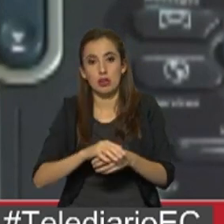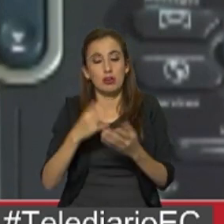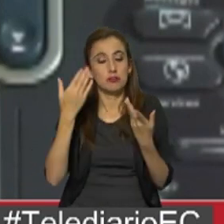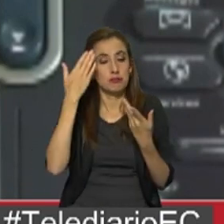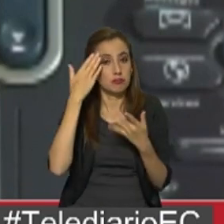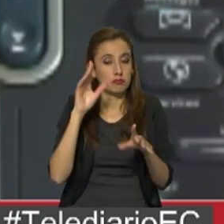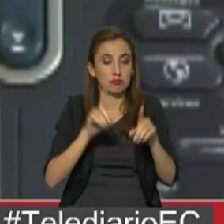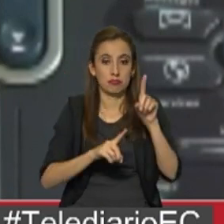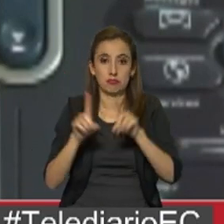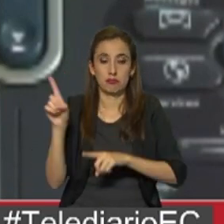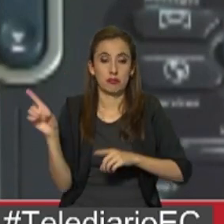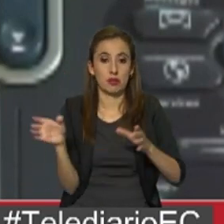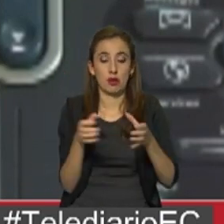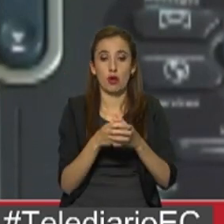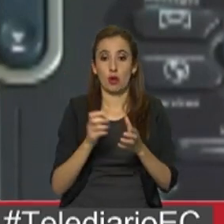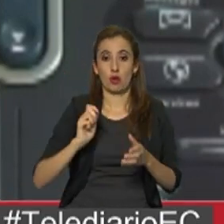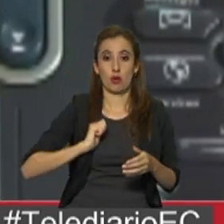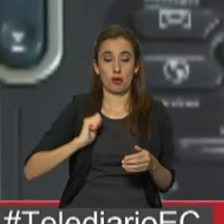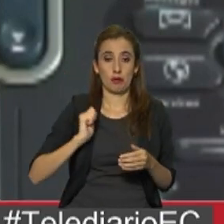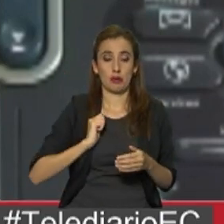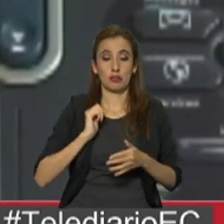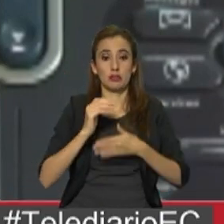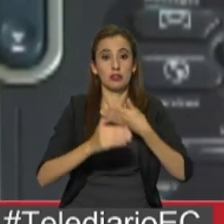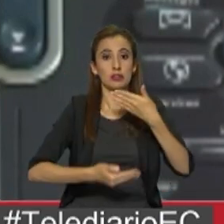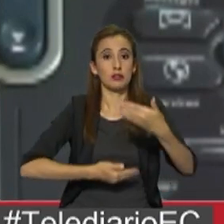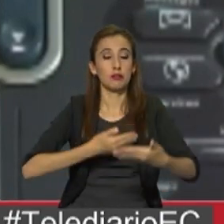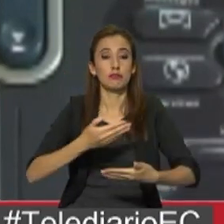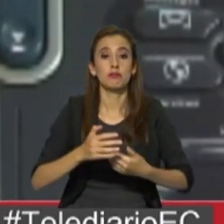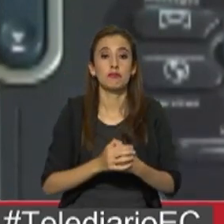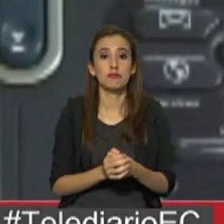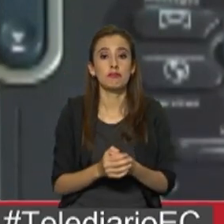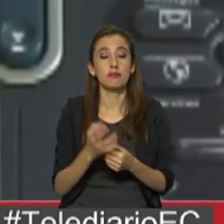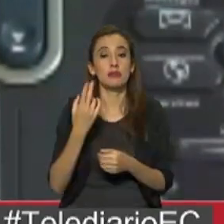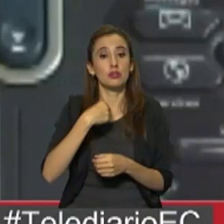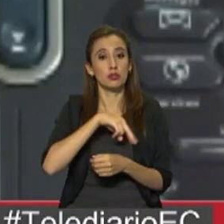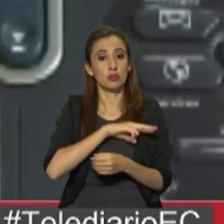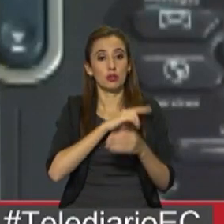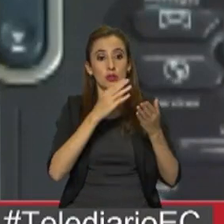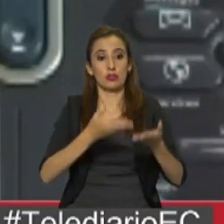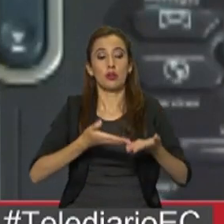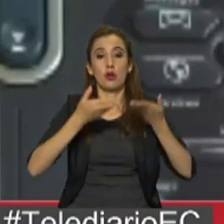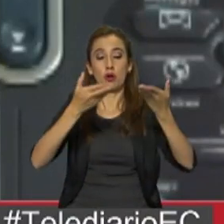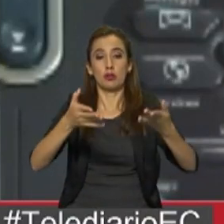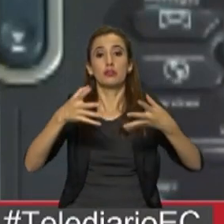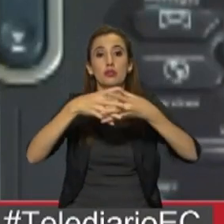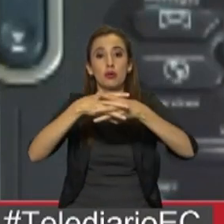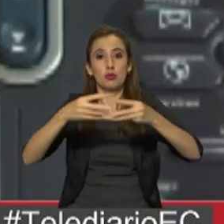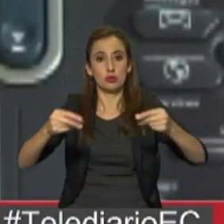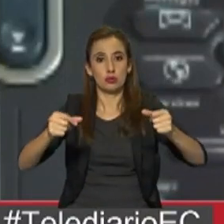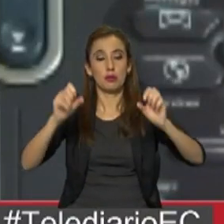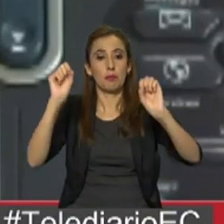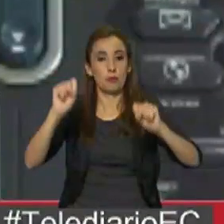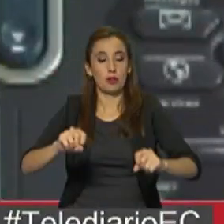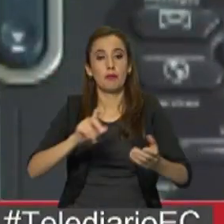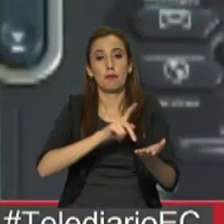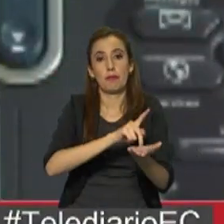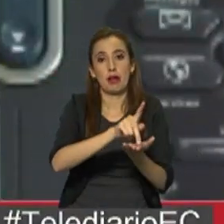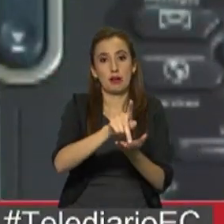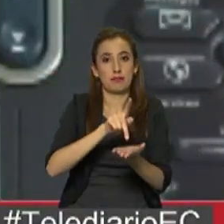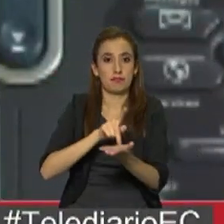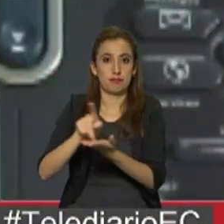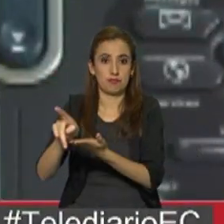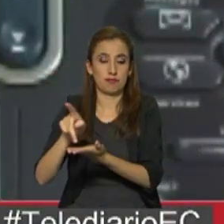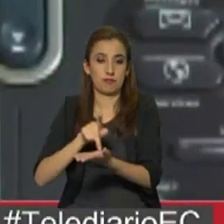con sus salarios con los empleadores es que les estamos brindando soluciones de paz estas soluciones de pago